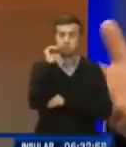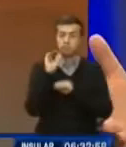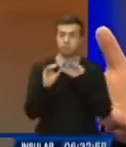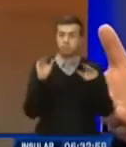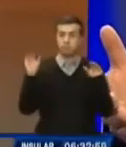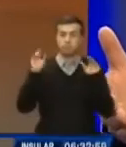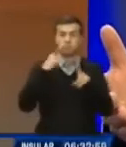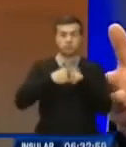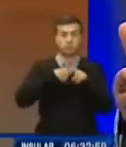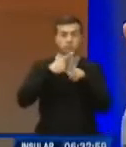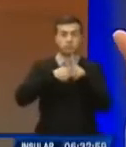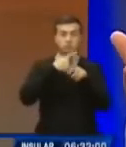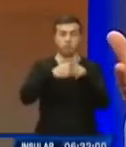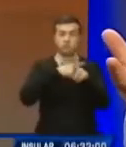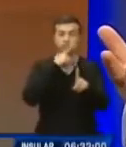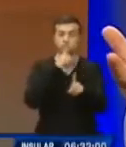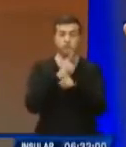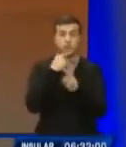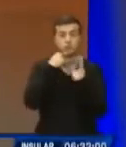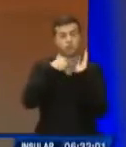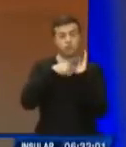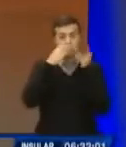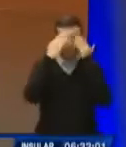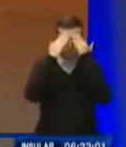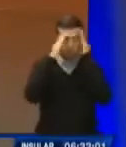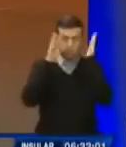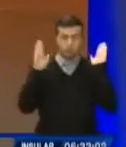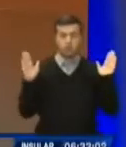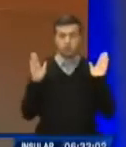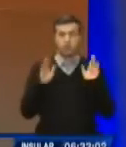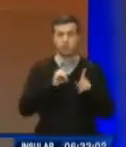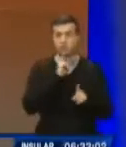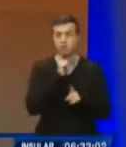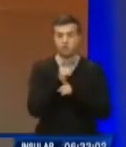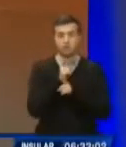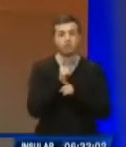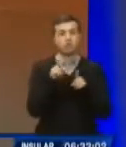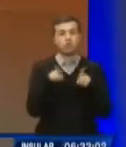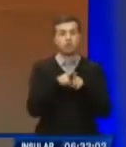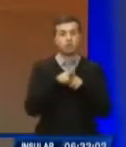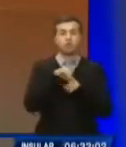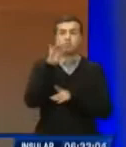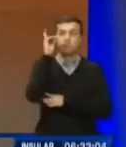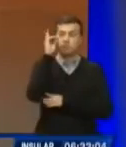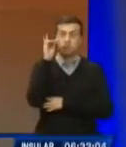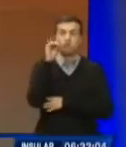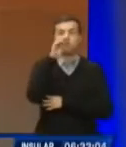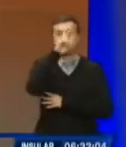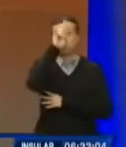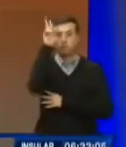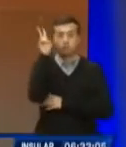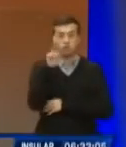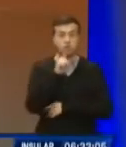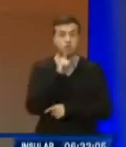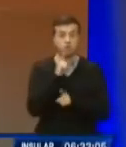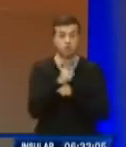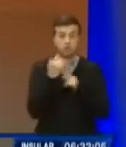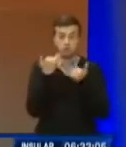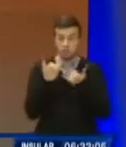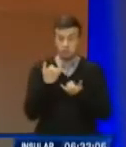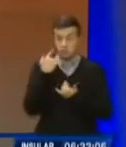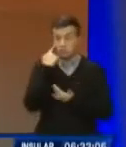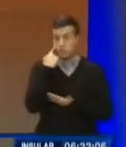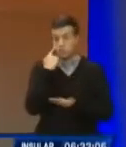mensual por ejemplo yo no sé si eso como ha ocurrido en los casos de bolivia venezuela etcétera están siendo reducidos